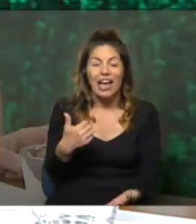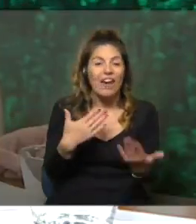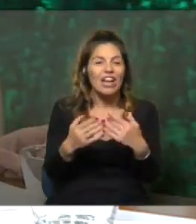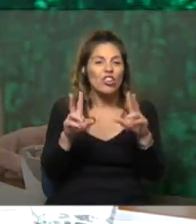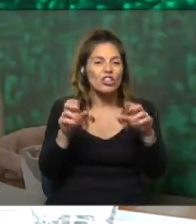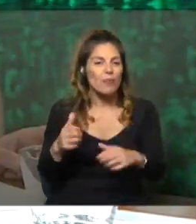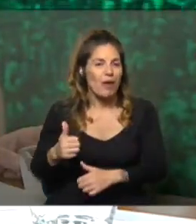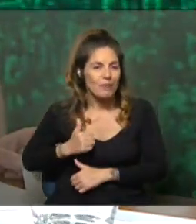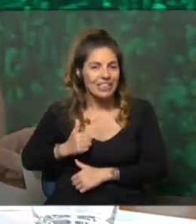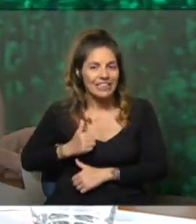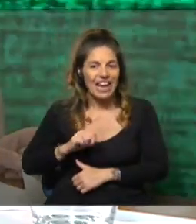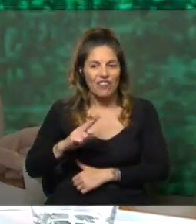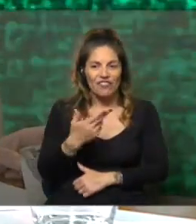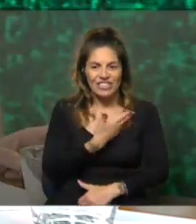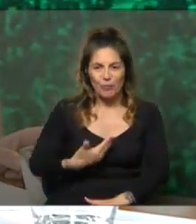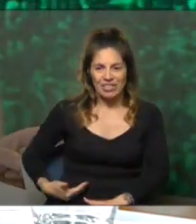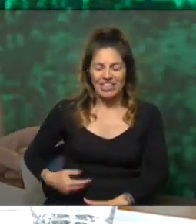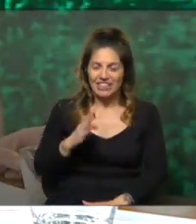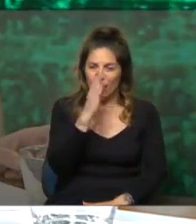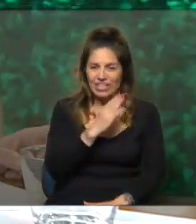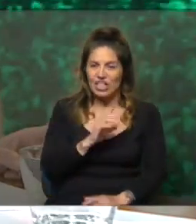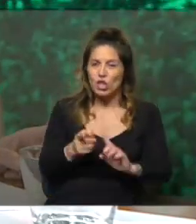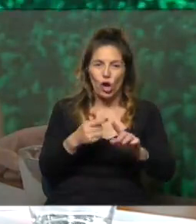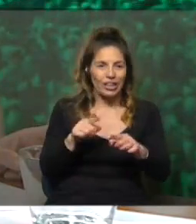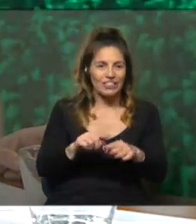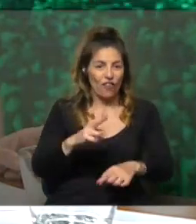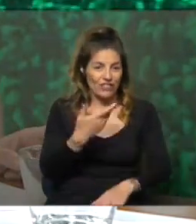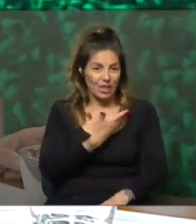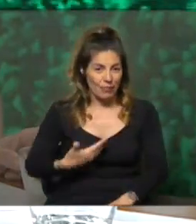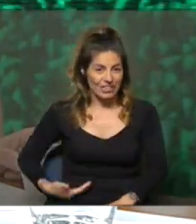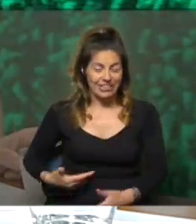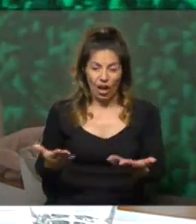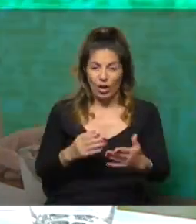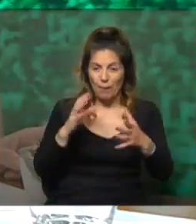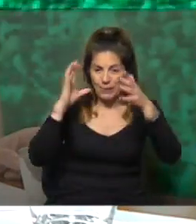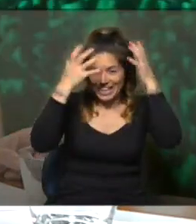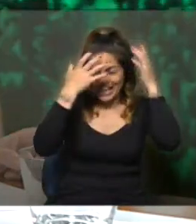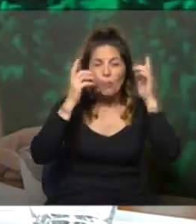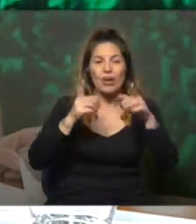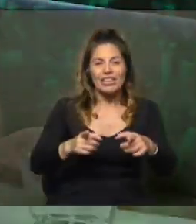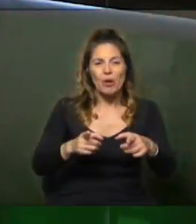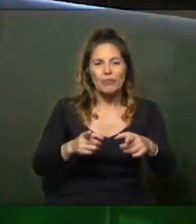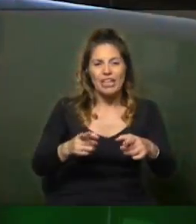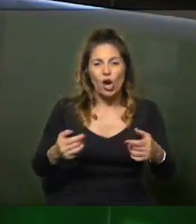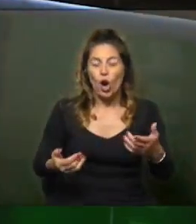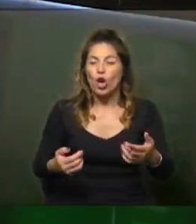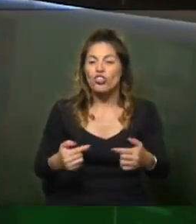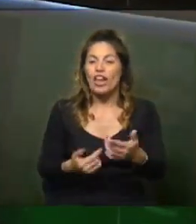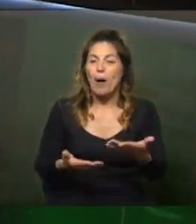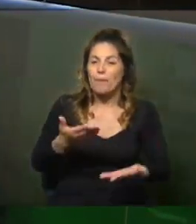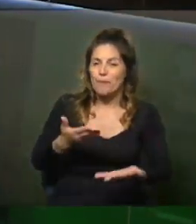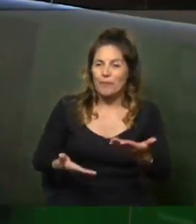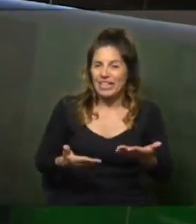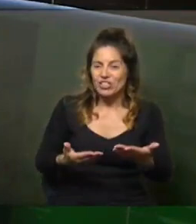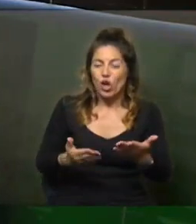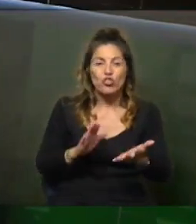militar el vicepresidente que tuvo Brasil no tiene nada que ver con la vicepresidenta que va a tener mi ley porque también era una especie de contrapeso en algún momento sobre